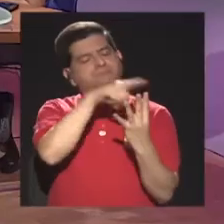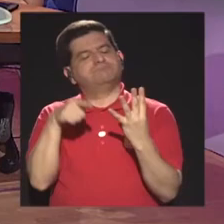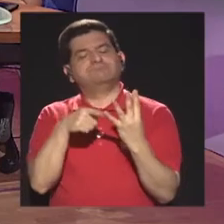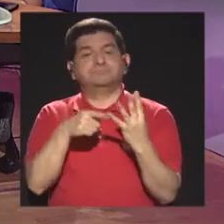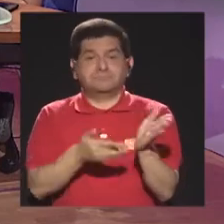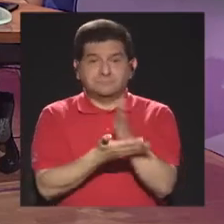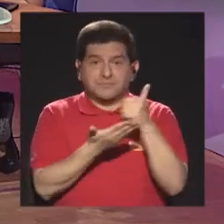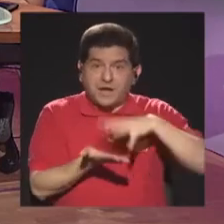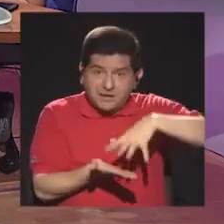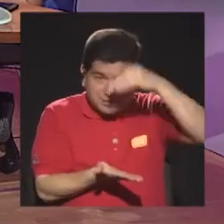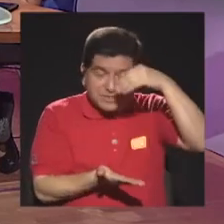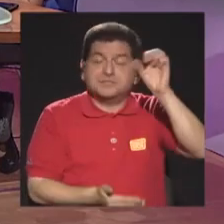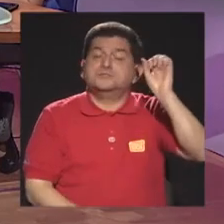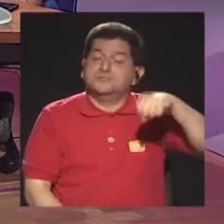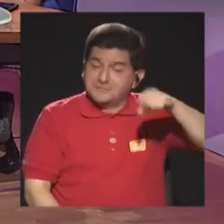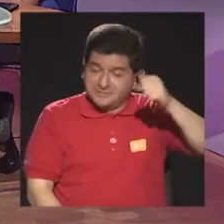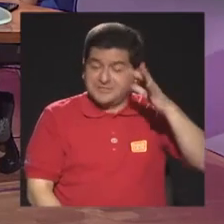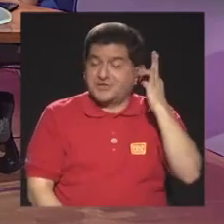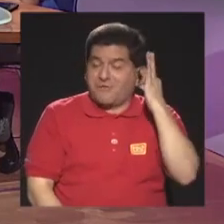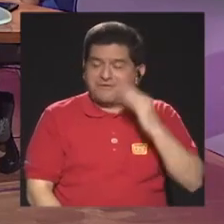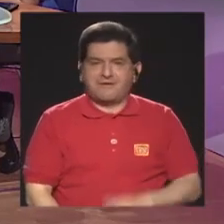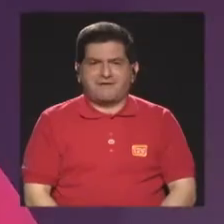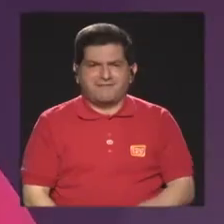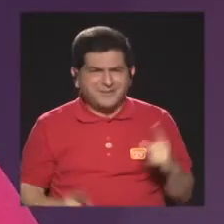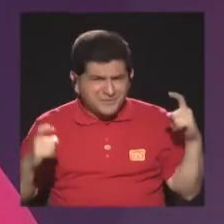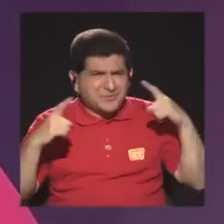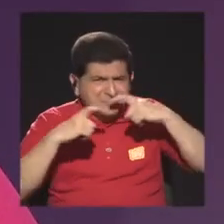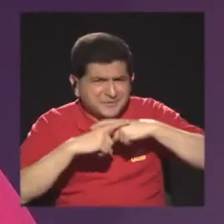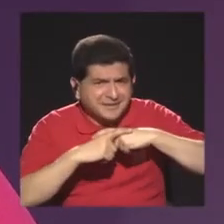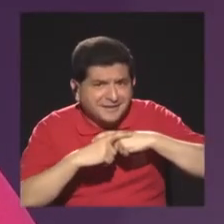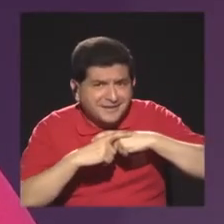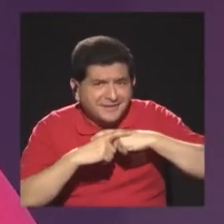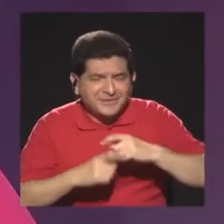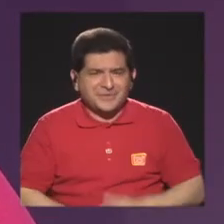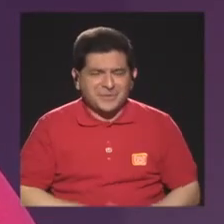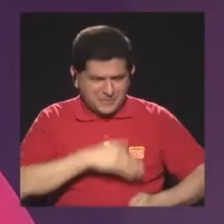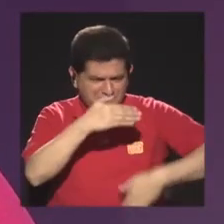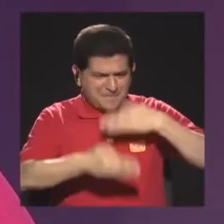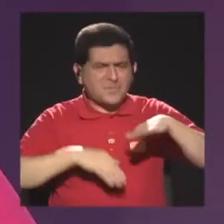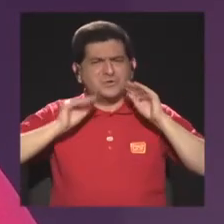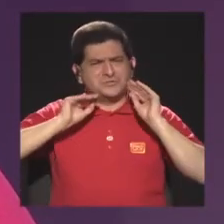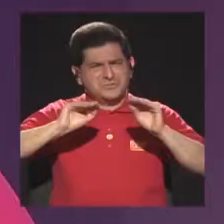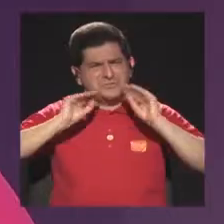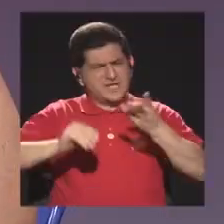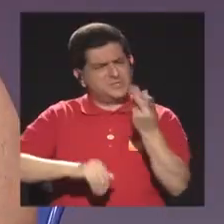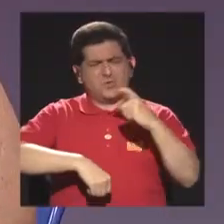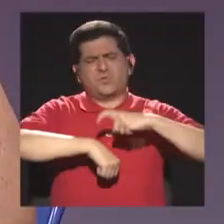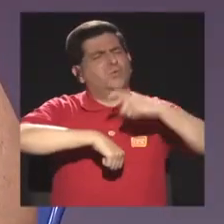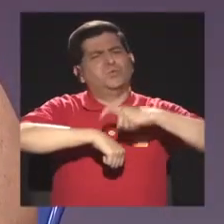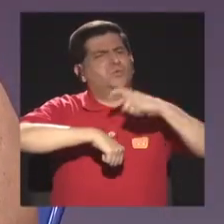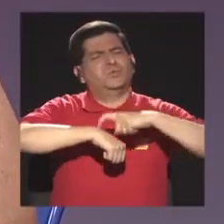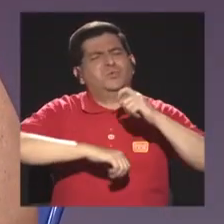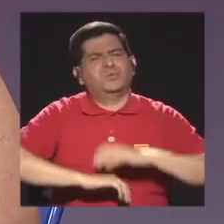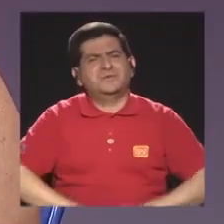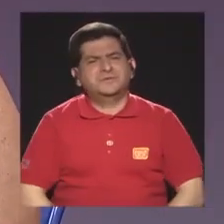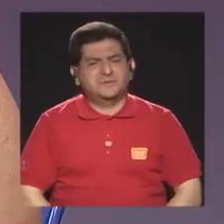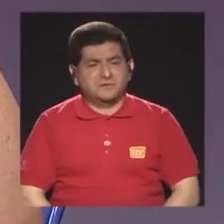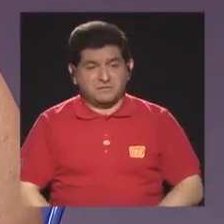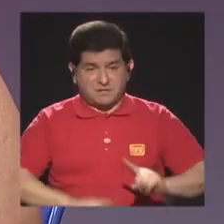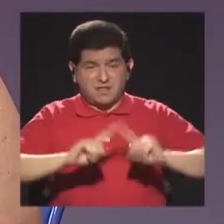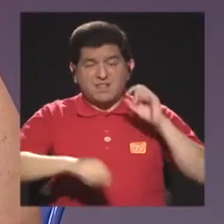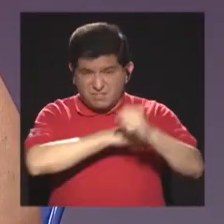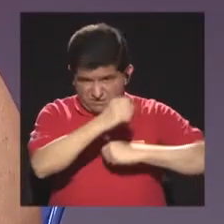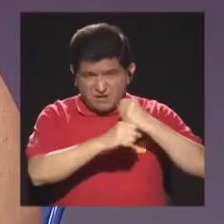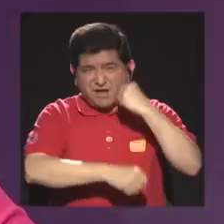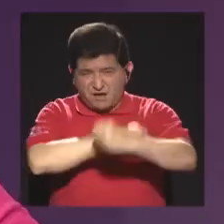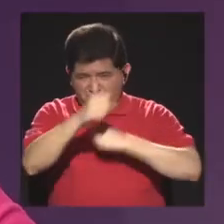todo el aprendizaje. Sí, señor. Es complicado, digamos. Todo ese proceso de instrucción, ¿cuánto tiempo le llevó? Varios años